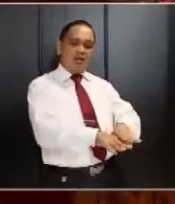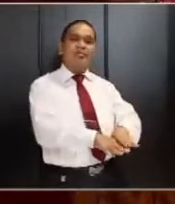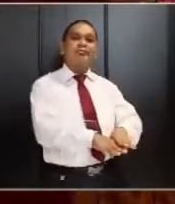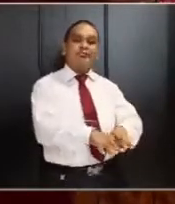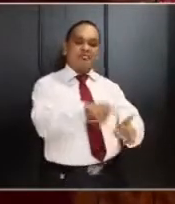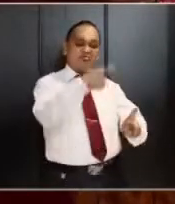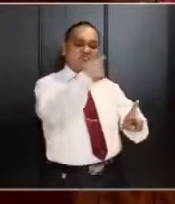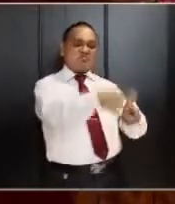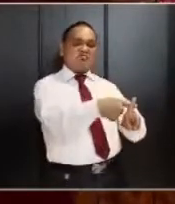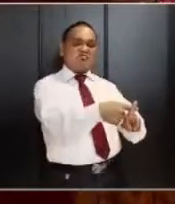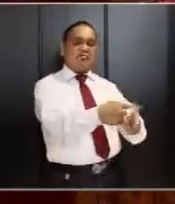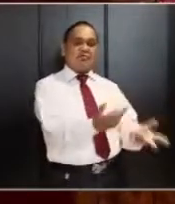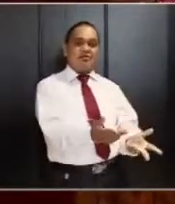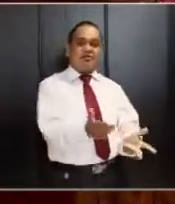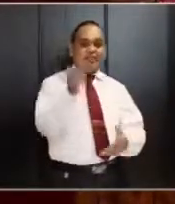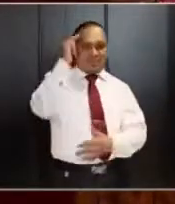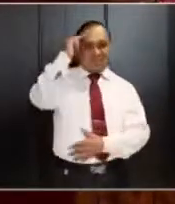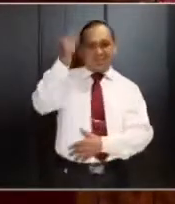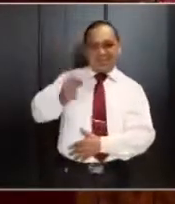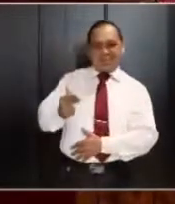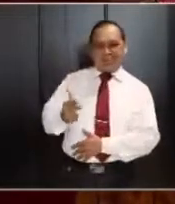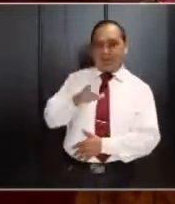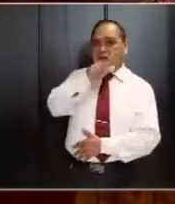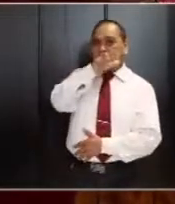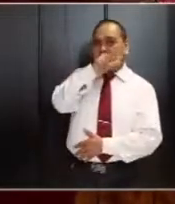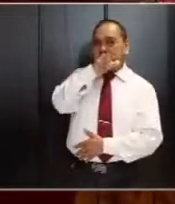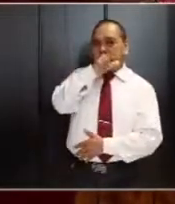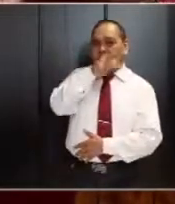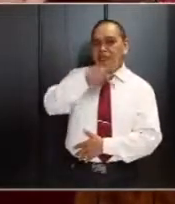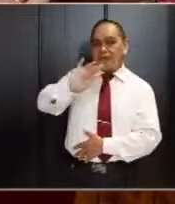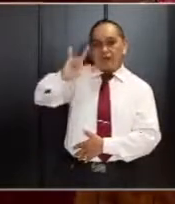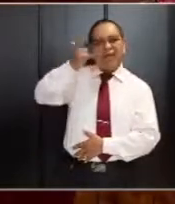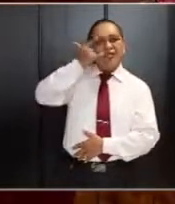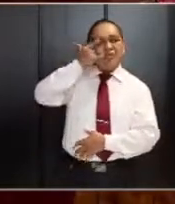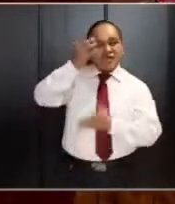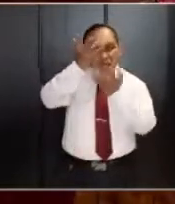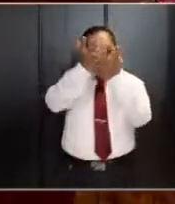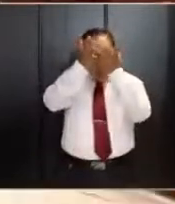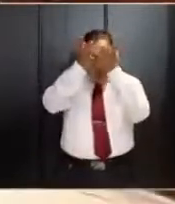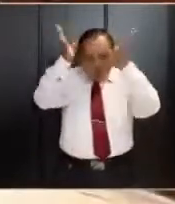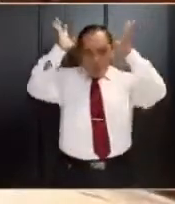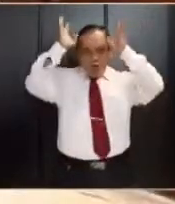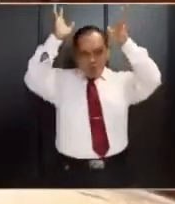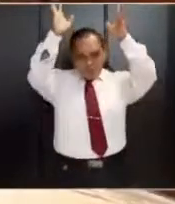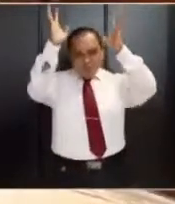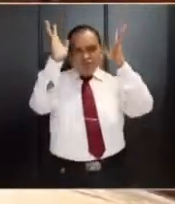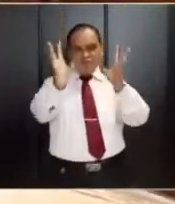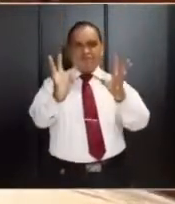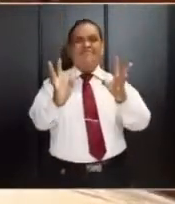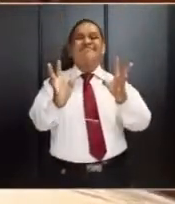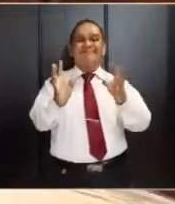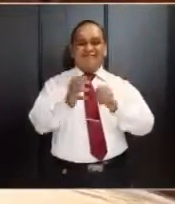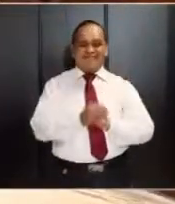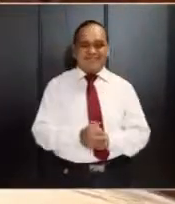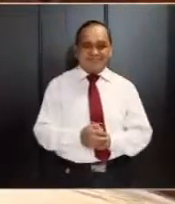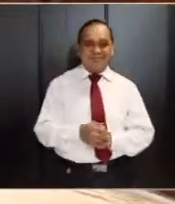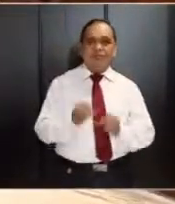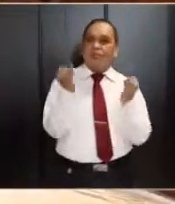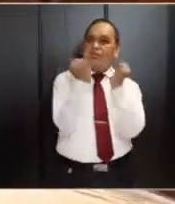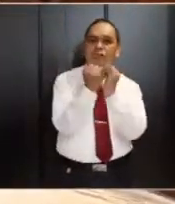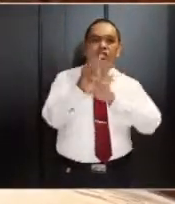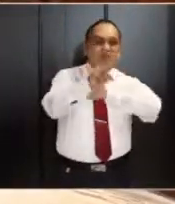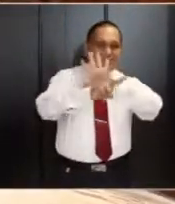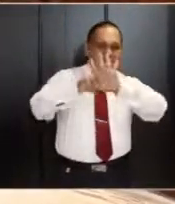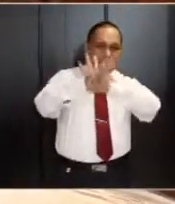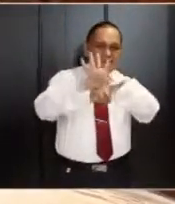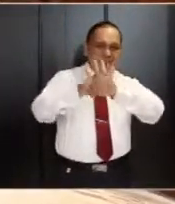preocupen los mis hermanos de Hidalgo, Campeche pone la corona. Así que no hay bueno, bronca. Y siguen llegándonos audios precisamente